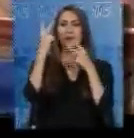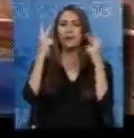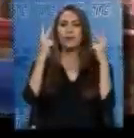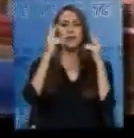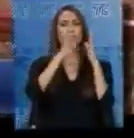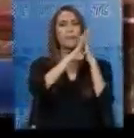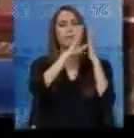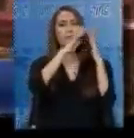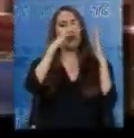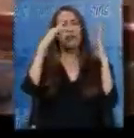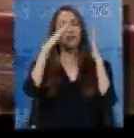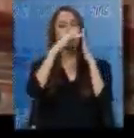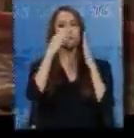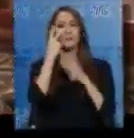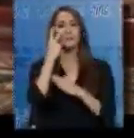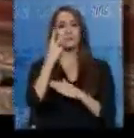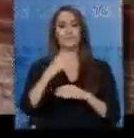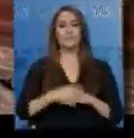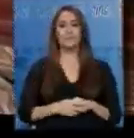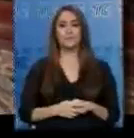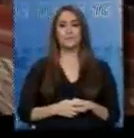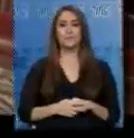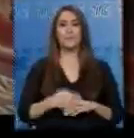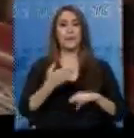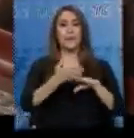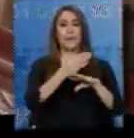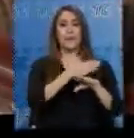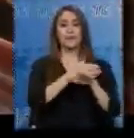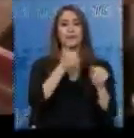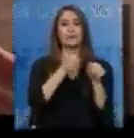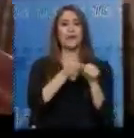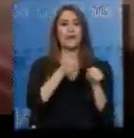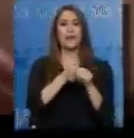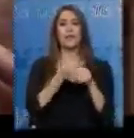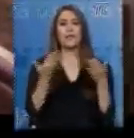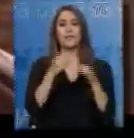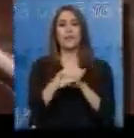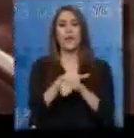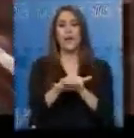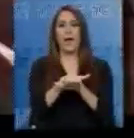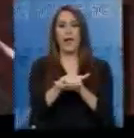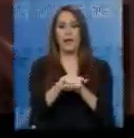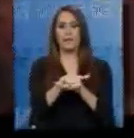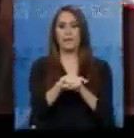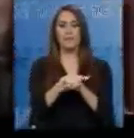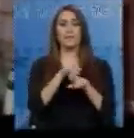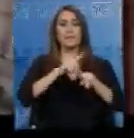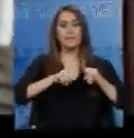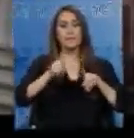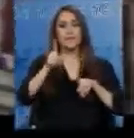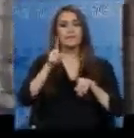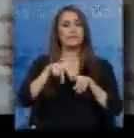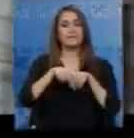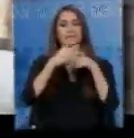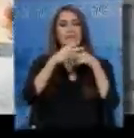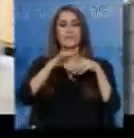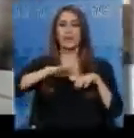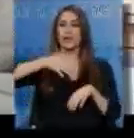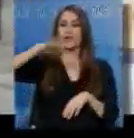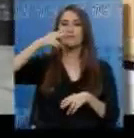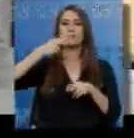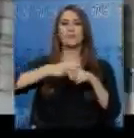vitrales. En principio iba a ser construida cerca a la Alameda, pero por estabilidad de terreno fue creada en la Loma de San